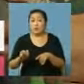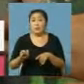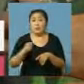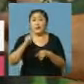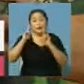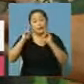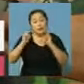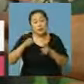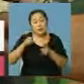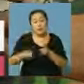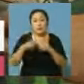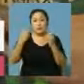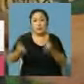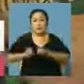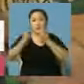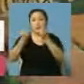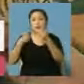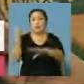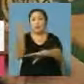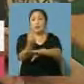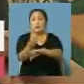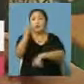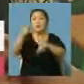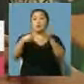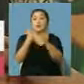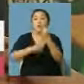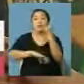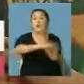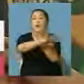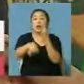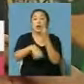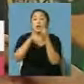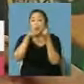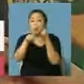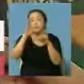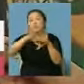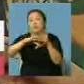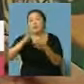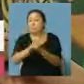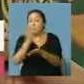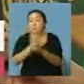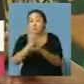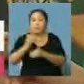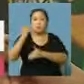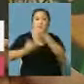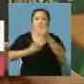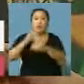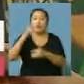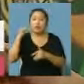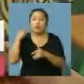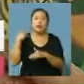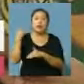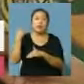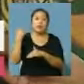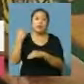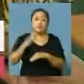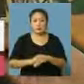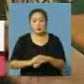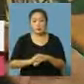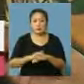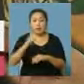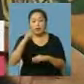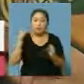con también una fuerte representación de los productores. Esto se siguió avanzando, hemos hecho varias jornadas